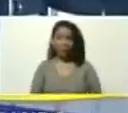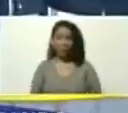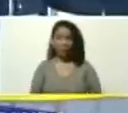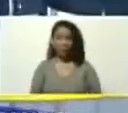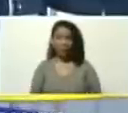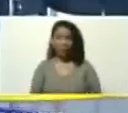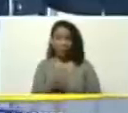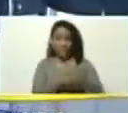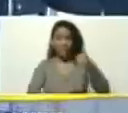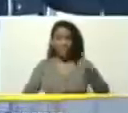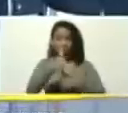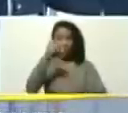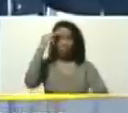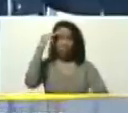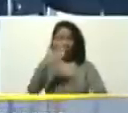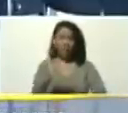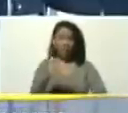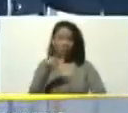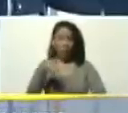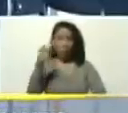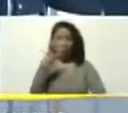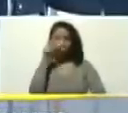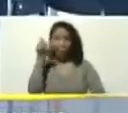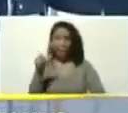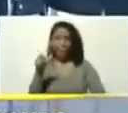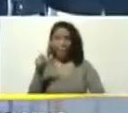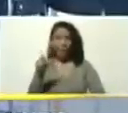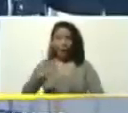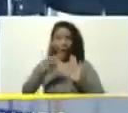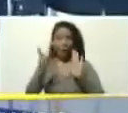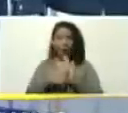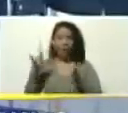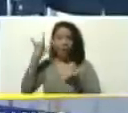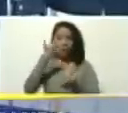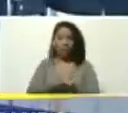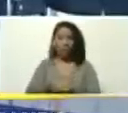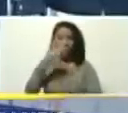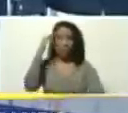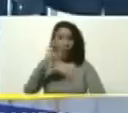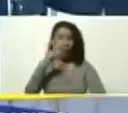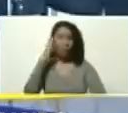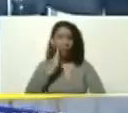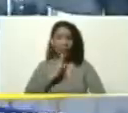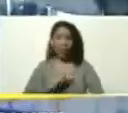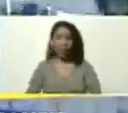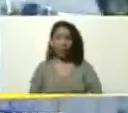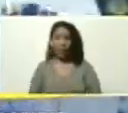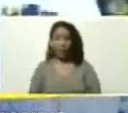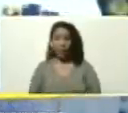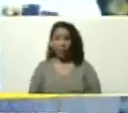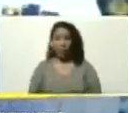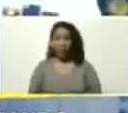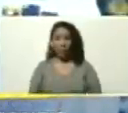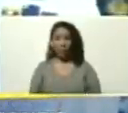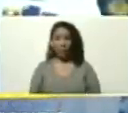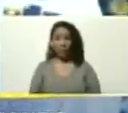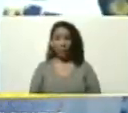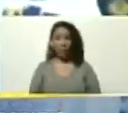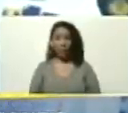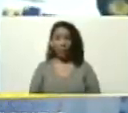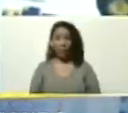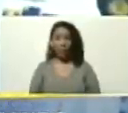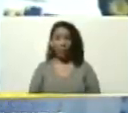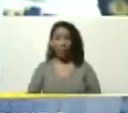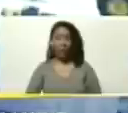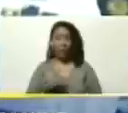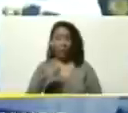Ciudadano Mayor General Santiago Infante y Triago, comandante general de la Aviación Militar Bolivariana. Ciudadano Mayor General Juvenal Fernández